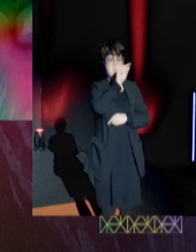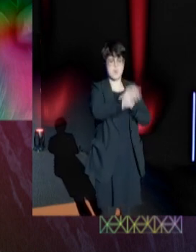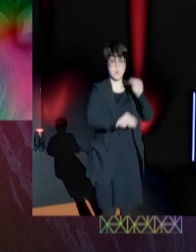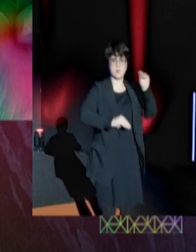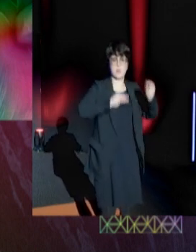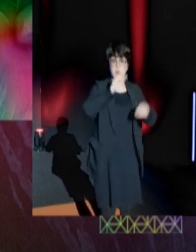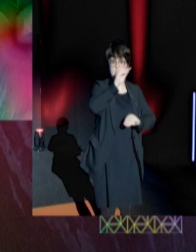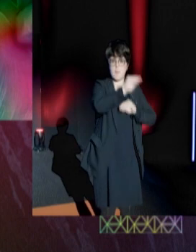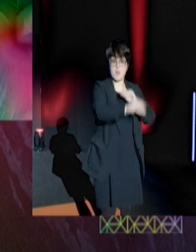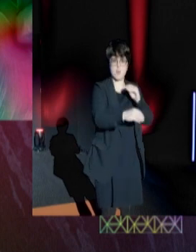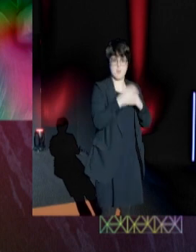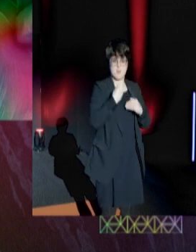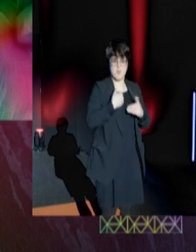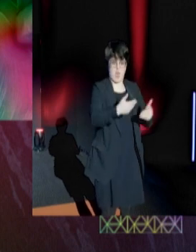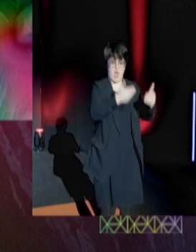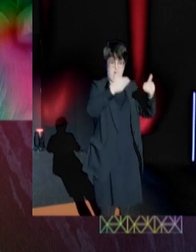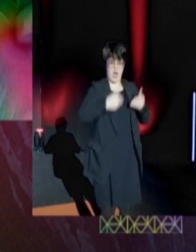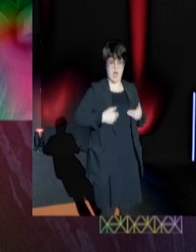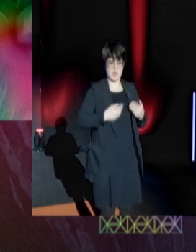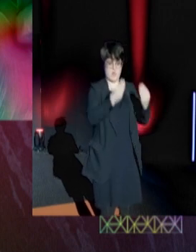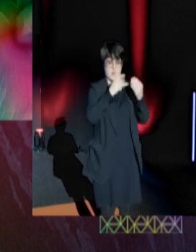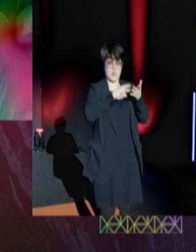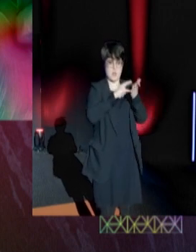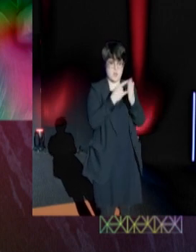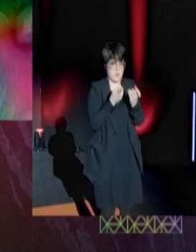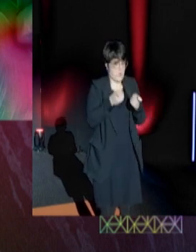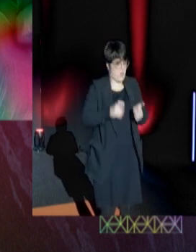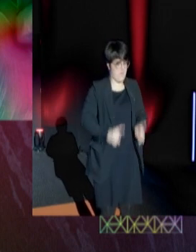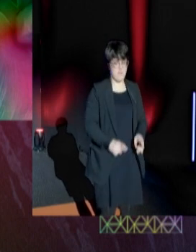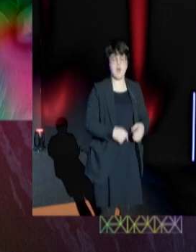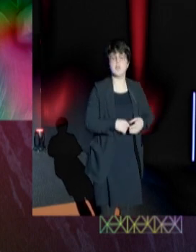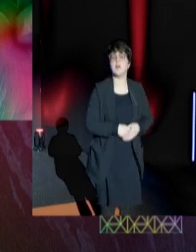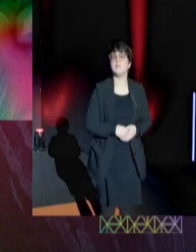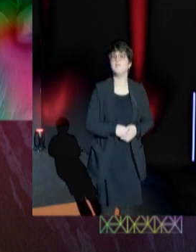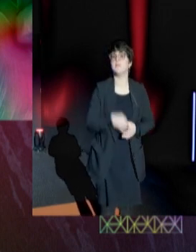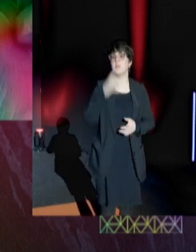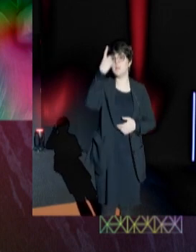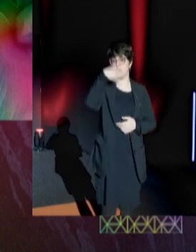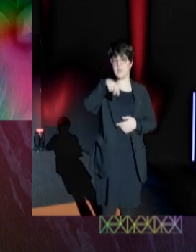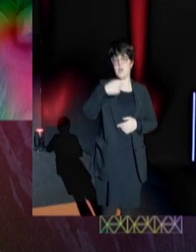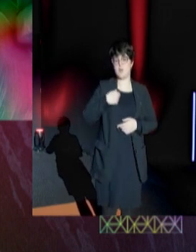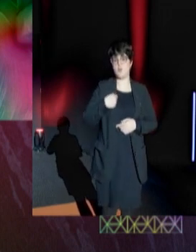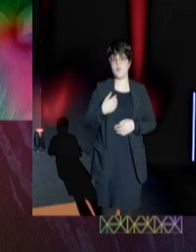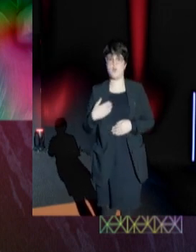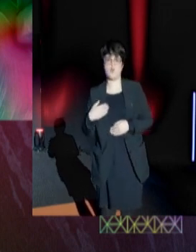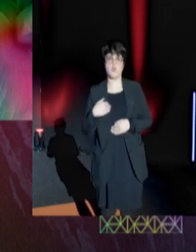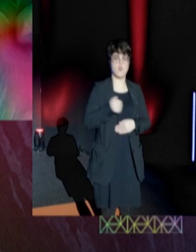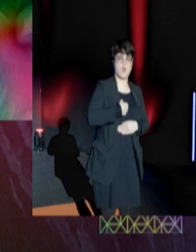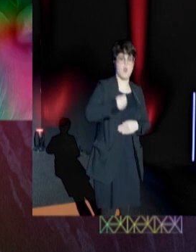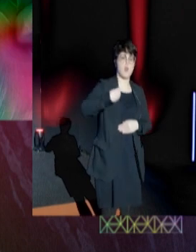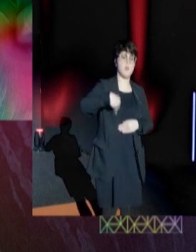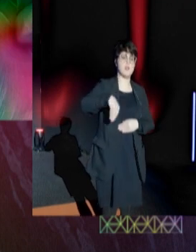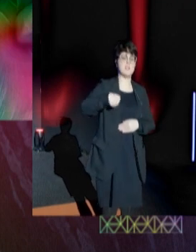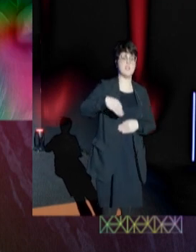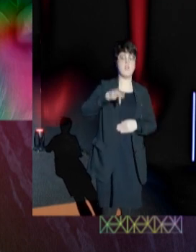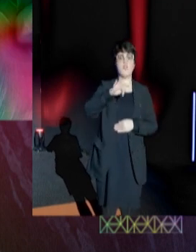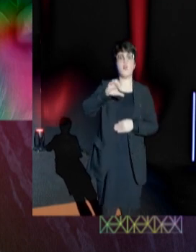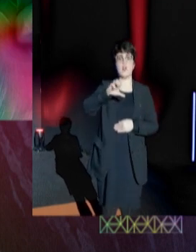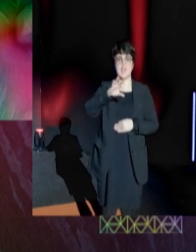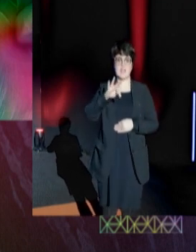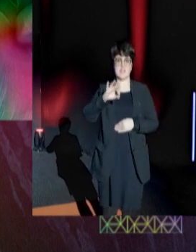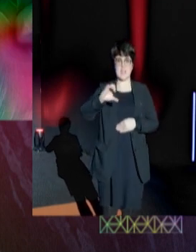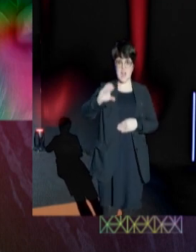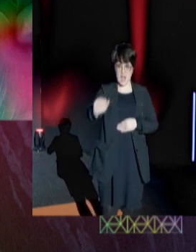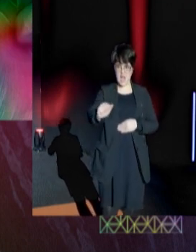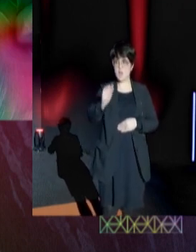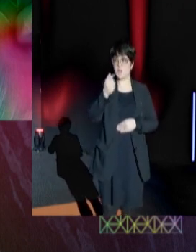necesidad de tener ninguna formación técnica sabéis que tengo la otra gorra de presidente de forética y uno de los mayores retos